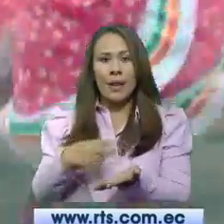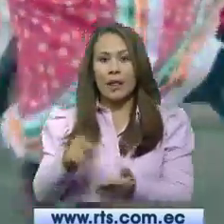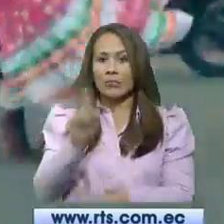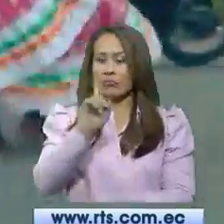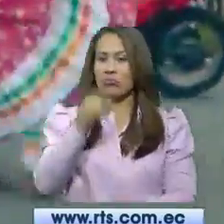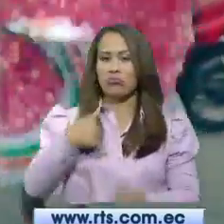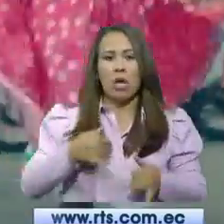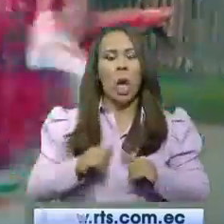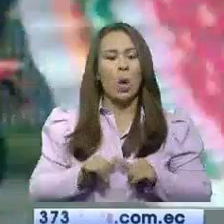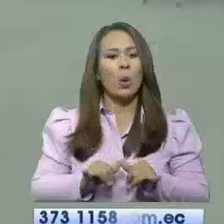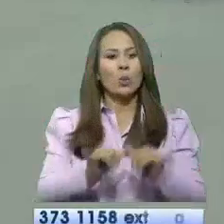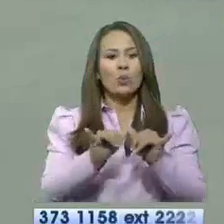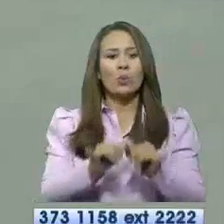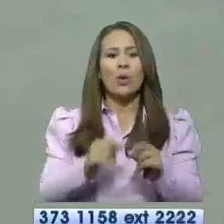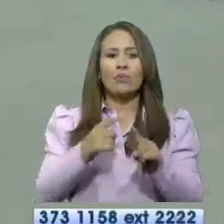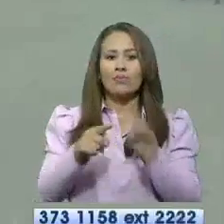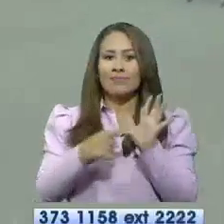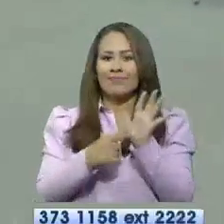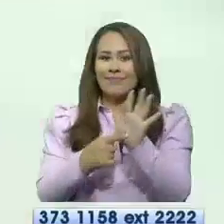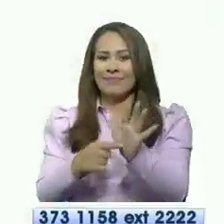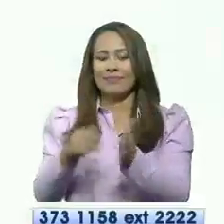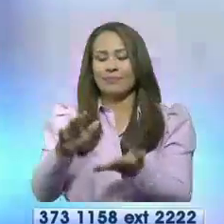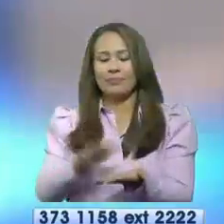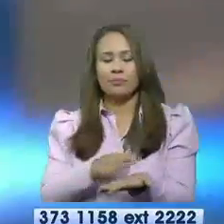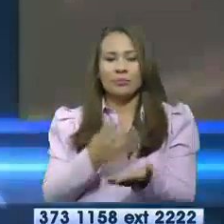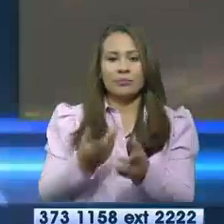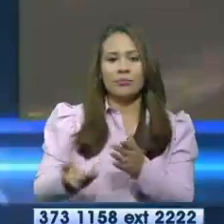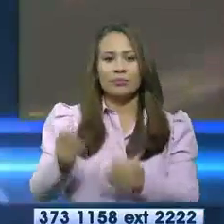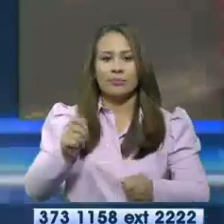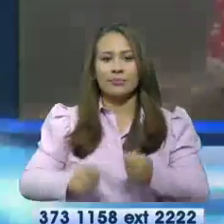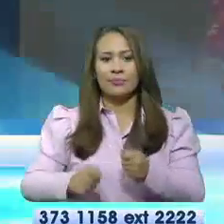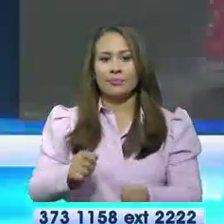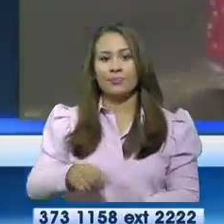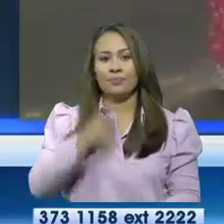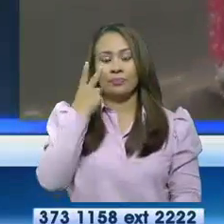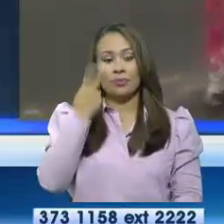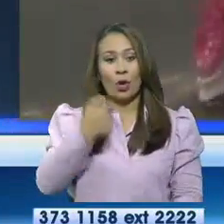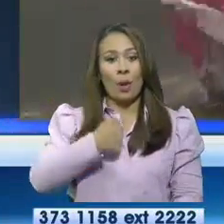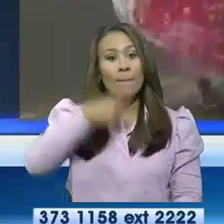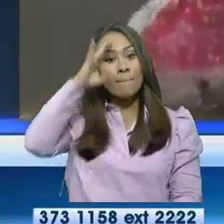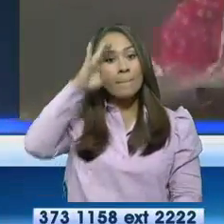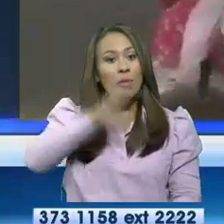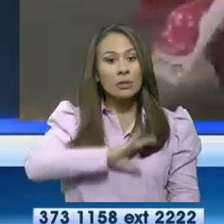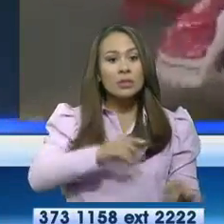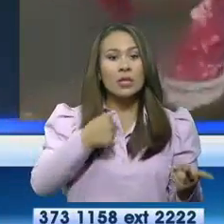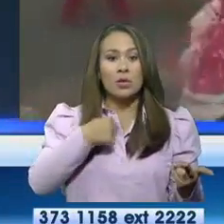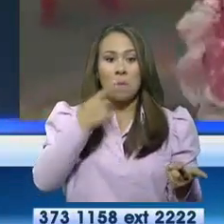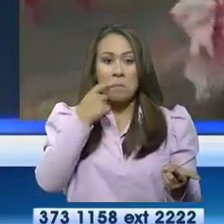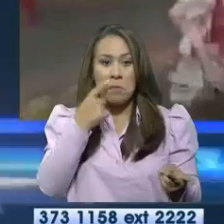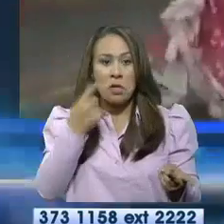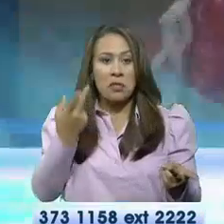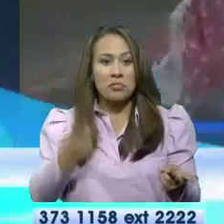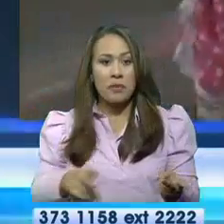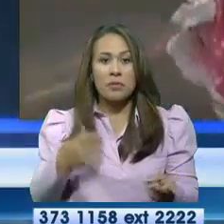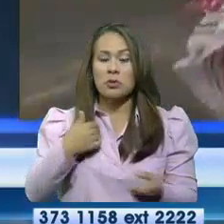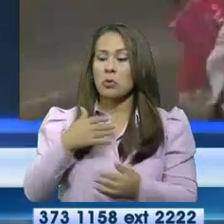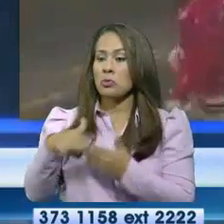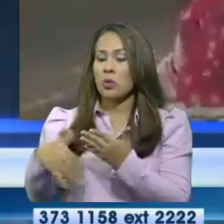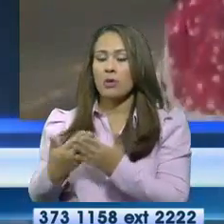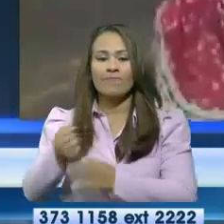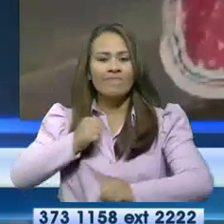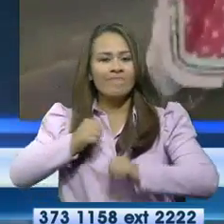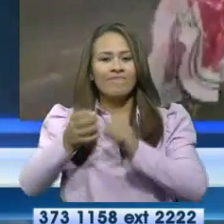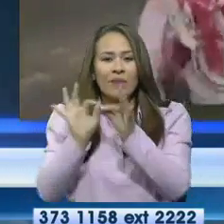representan a través de danzas al ritmo de marimba. Además de ser policías, padres de familia, dejamos todo y le damos un